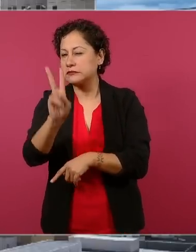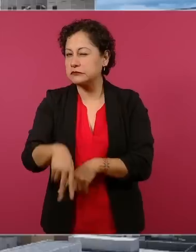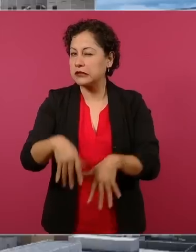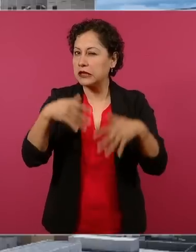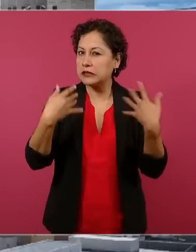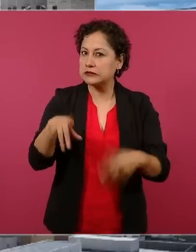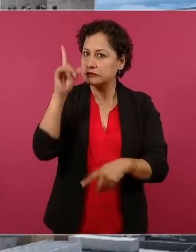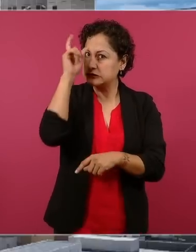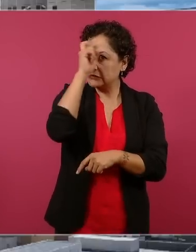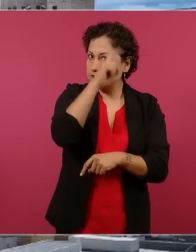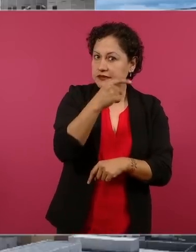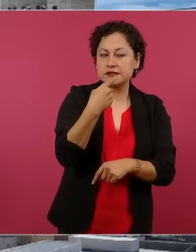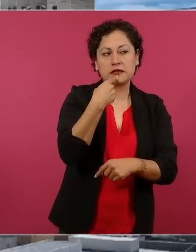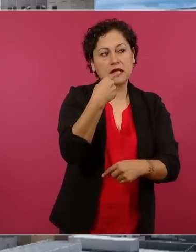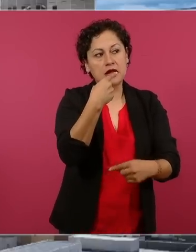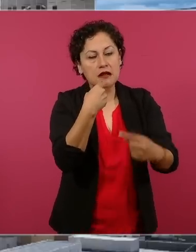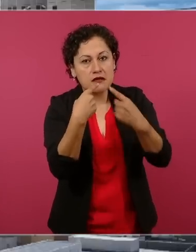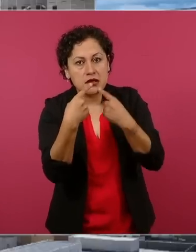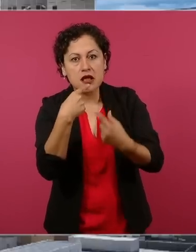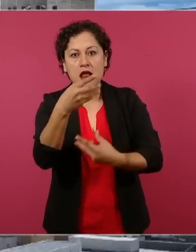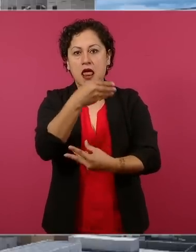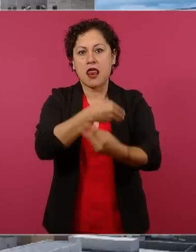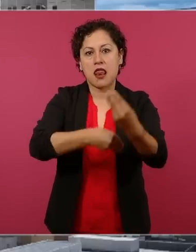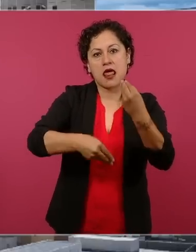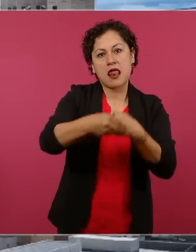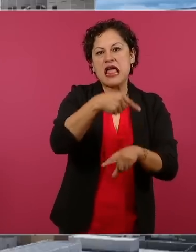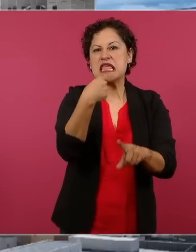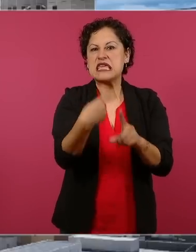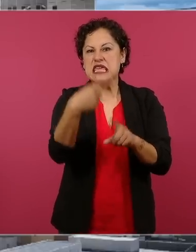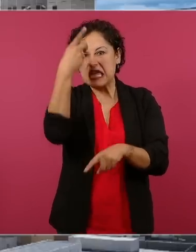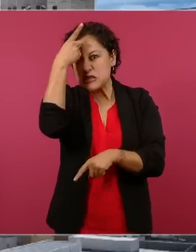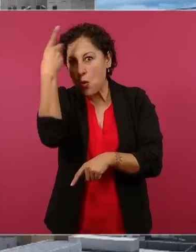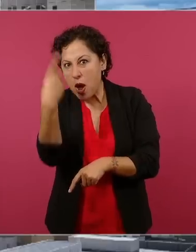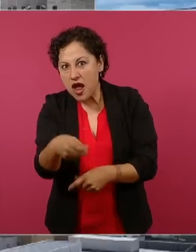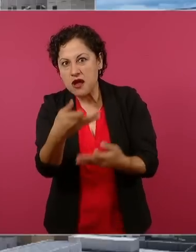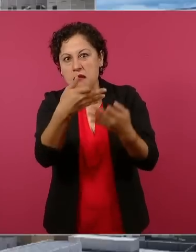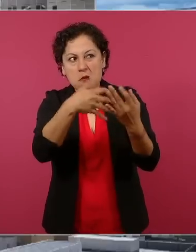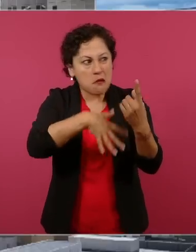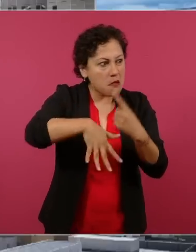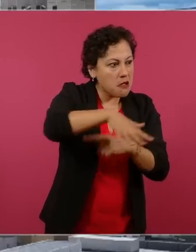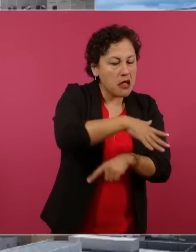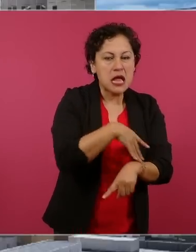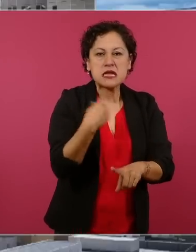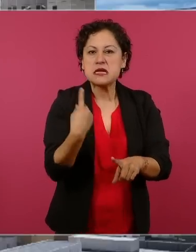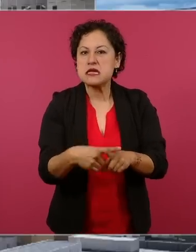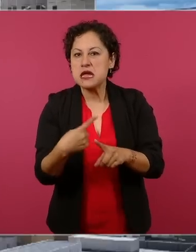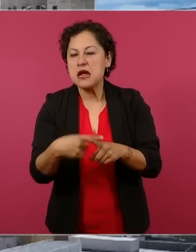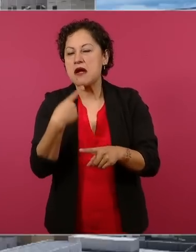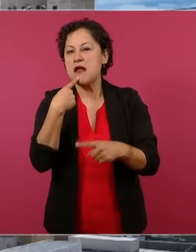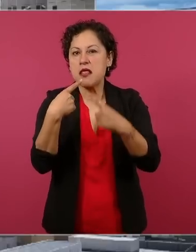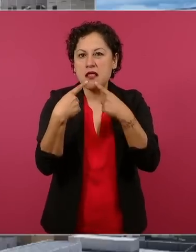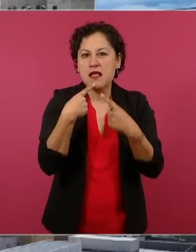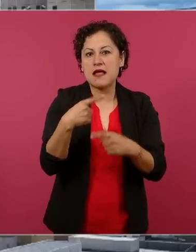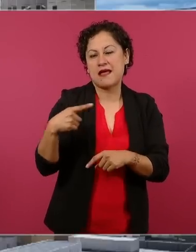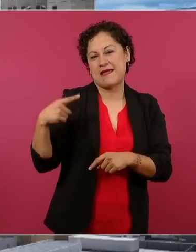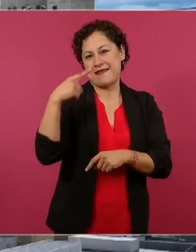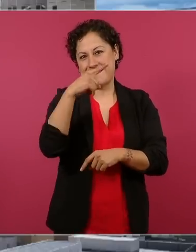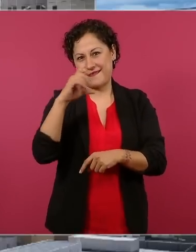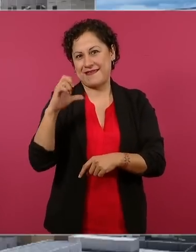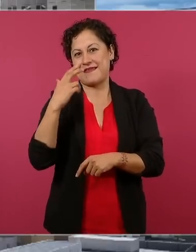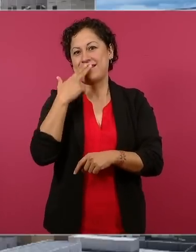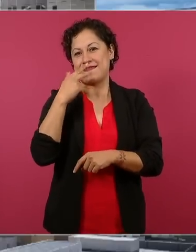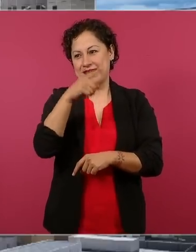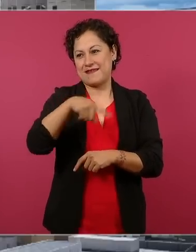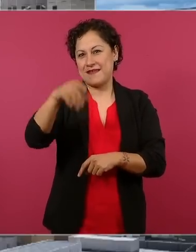por resolver la propiedad, el régimen de propiedad de ese terreno, allá la gente de Ciudad Juárez lo ubica muy bien, el